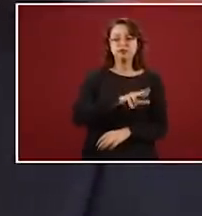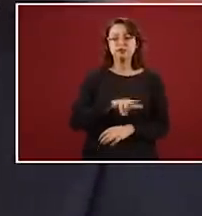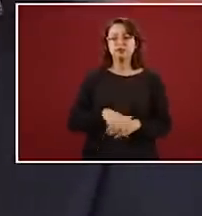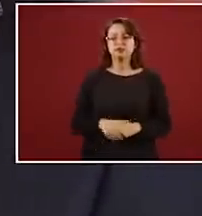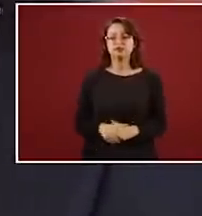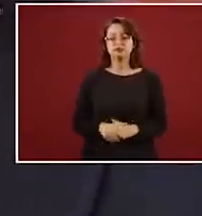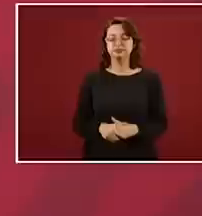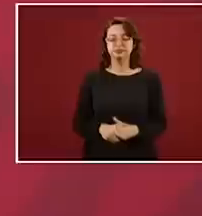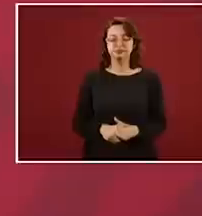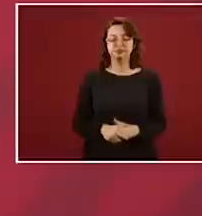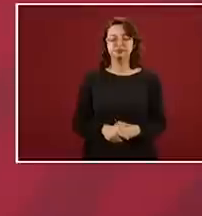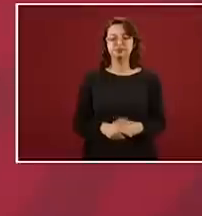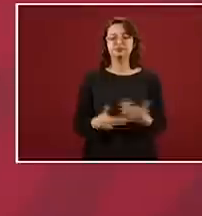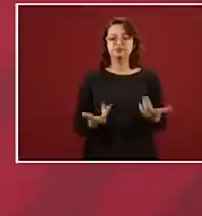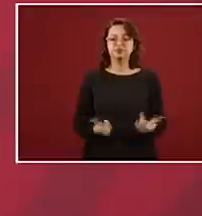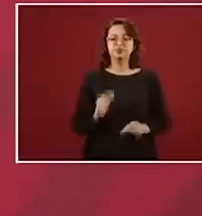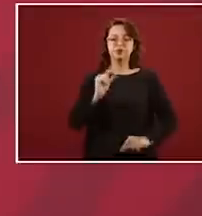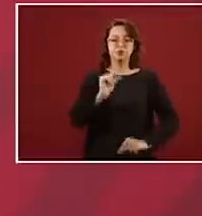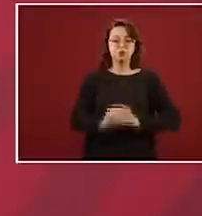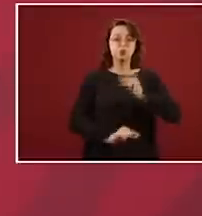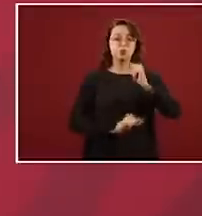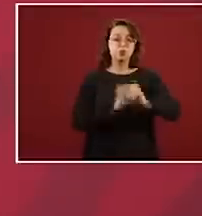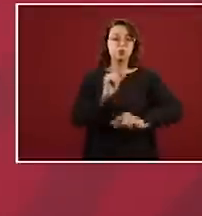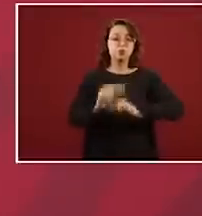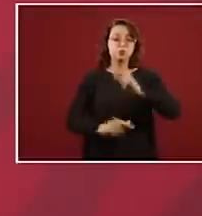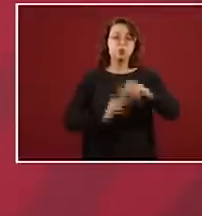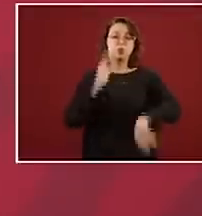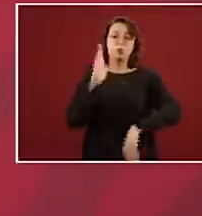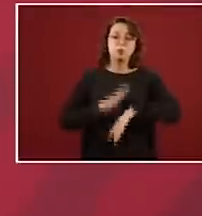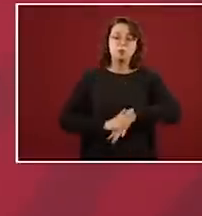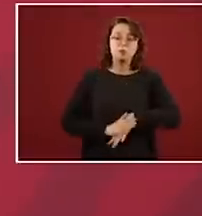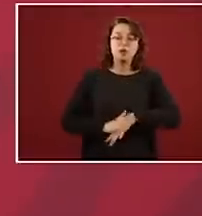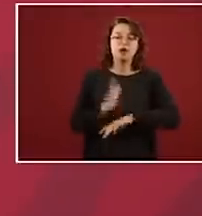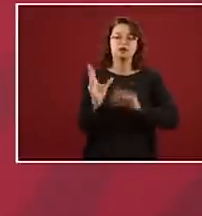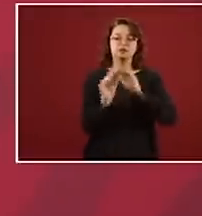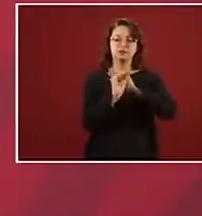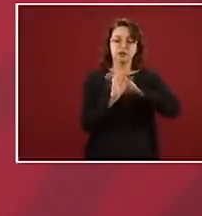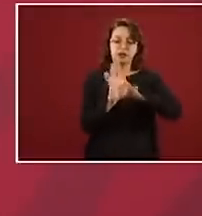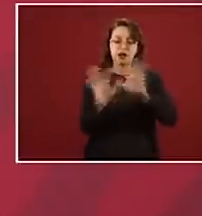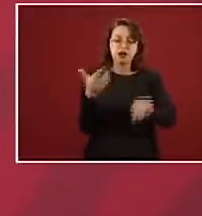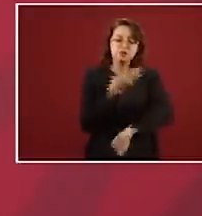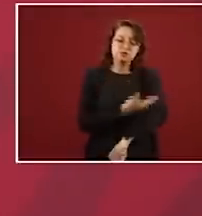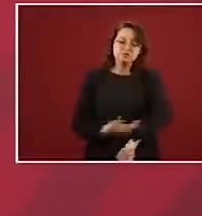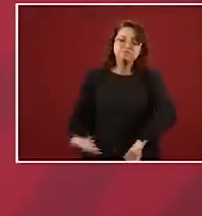y se fue aclarando todo. Y es un proceso